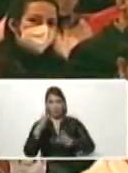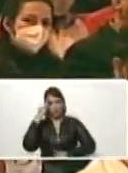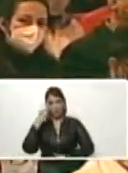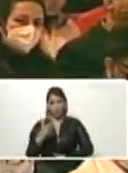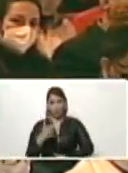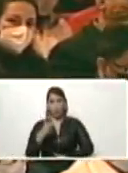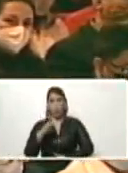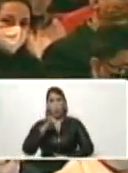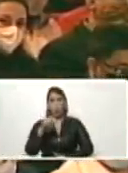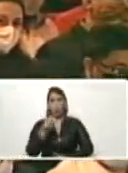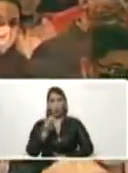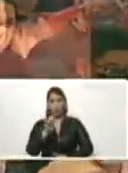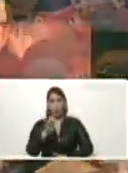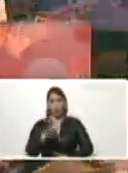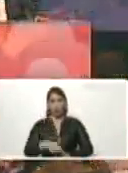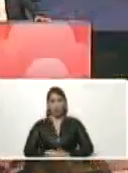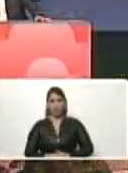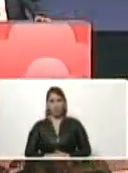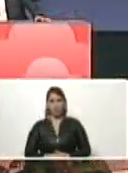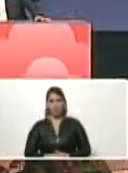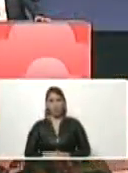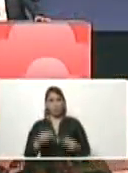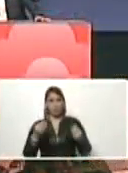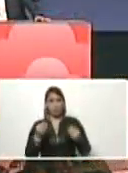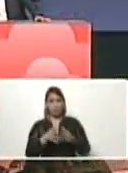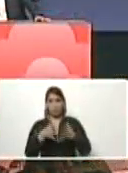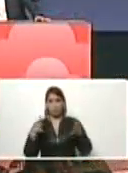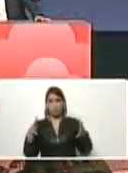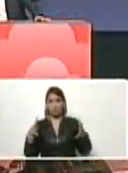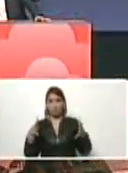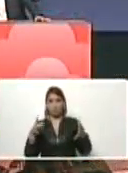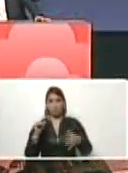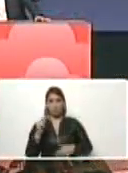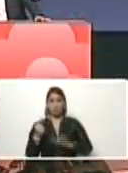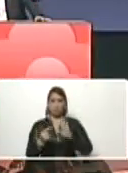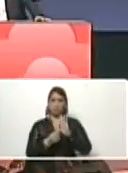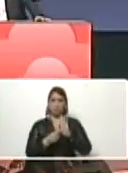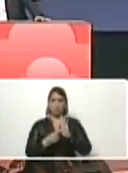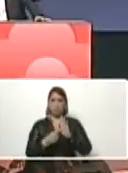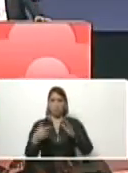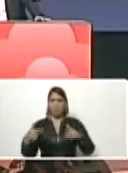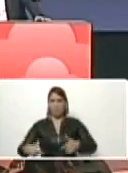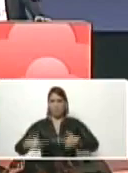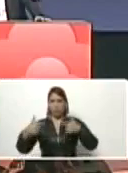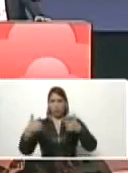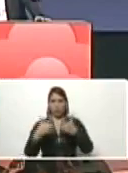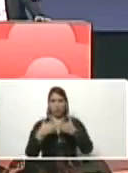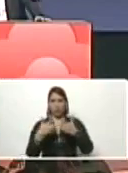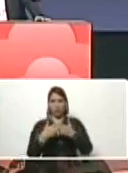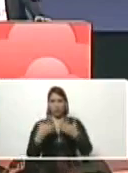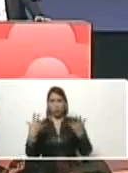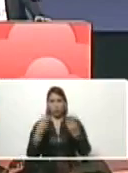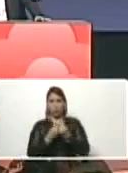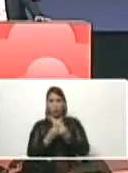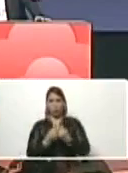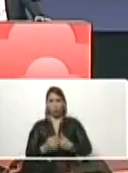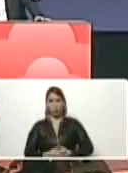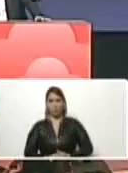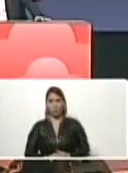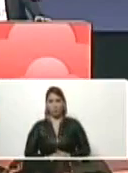San Martín. Es muy grande. Fue la primera vez que peleamos juntos, espalda a